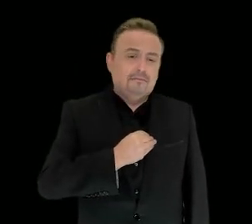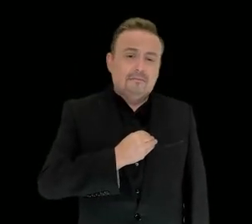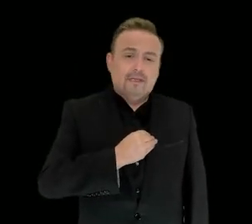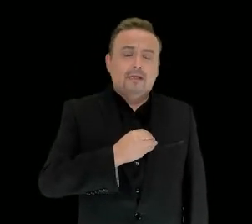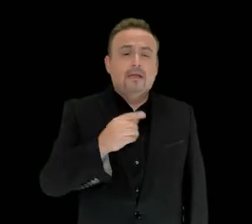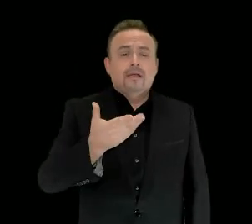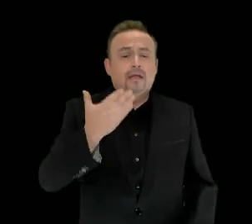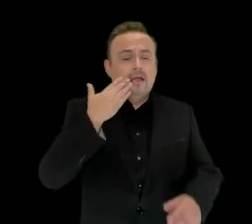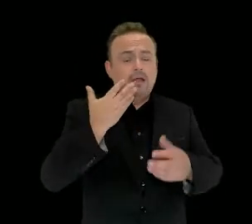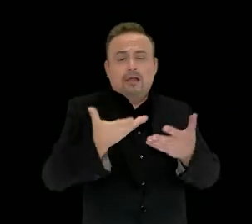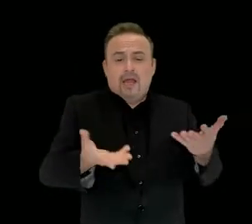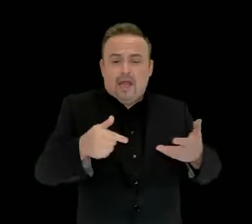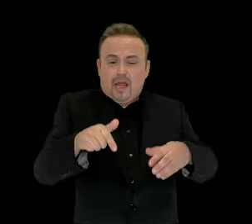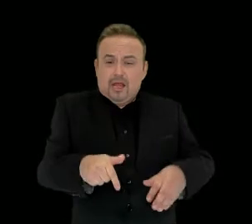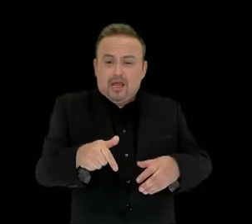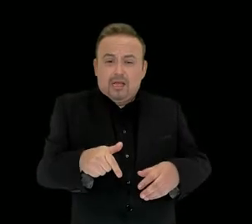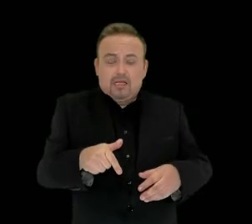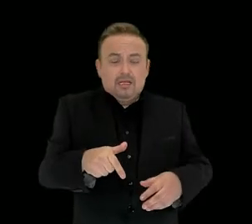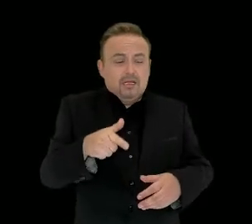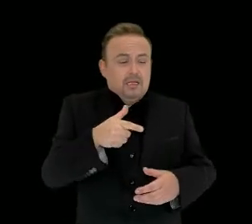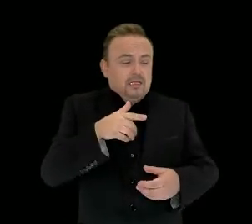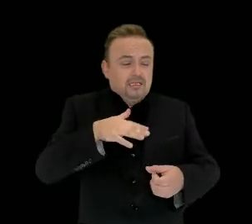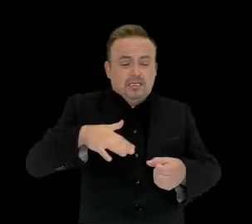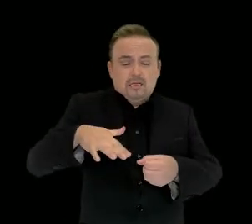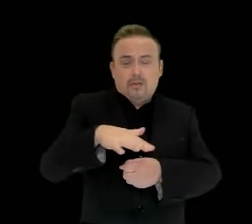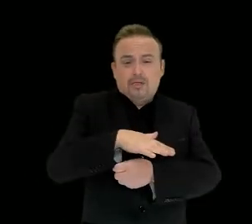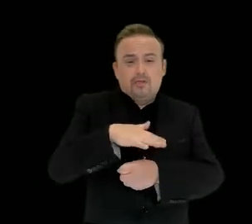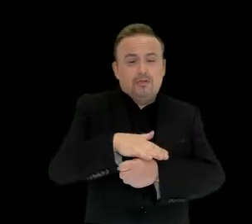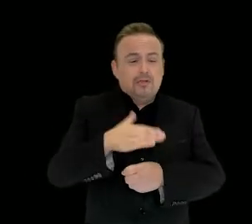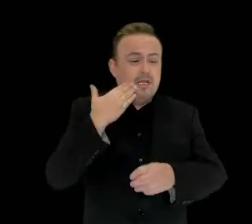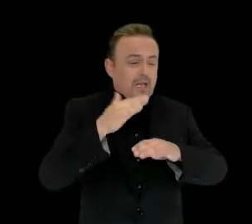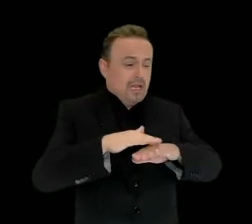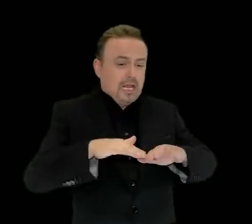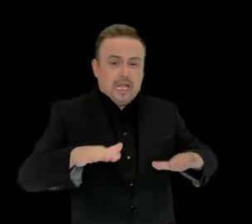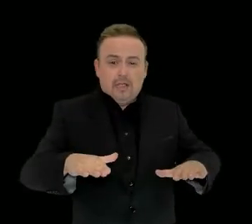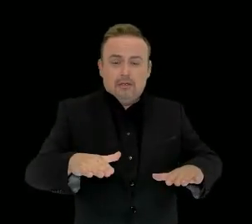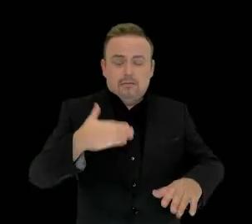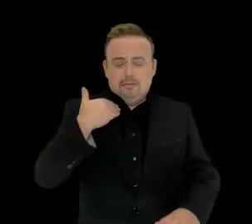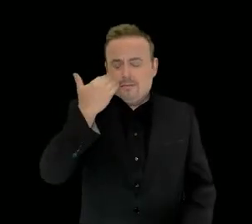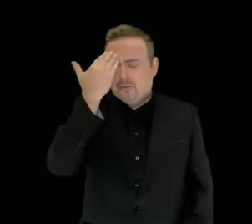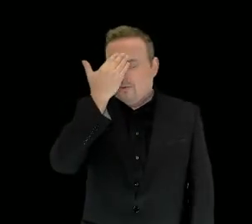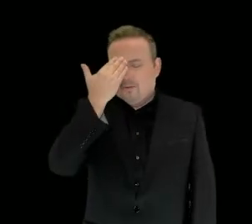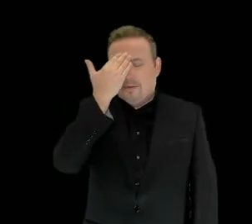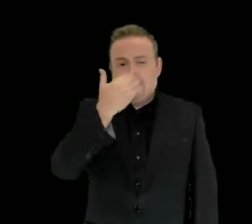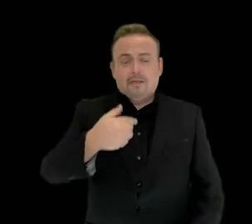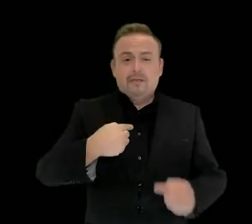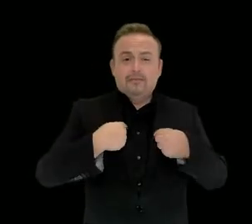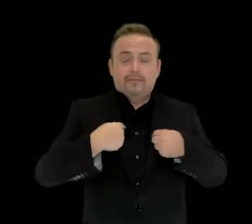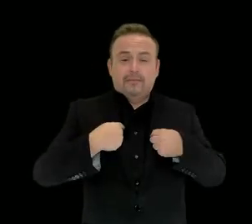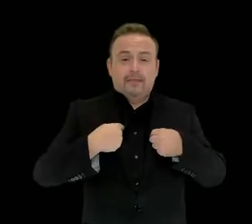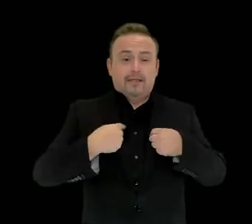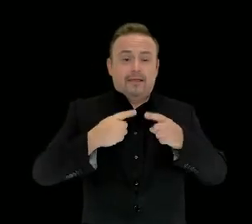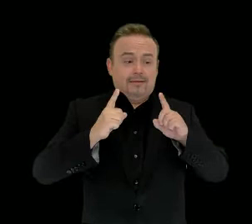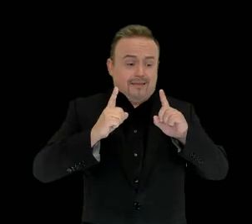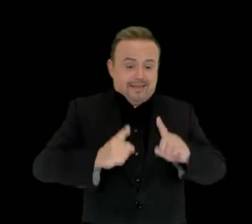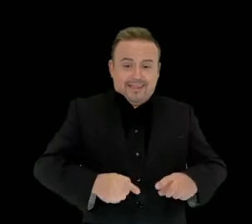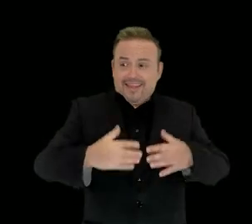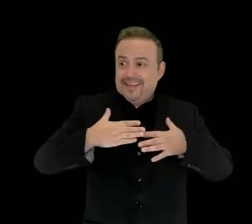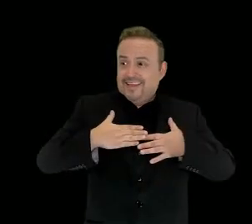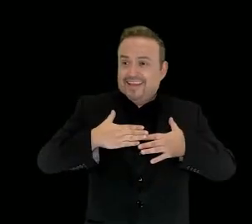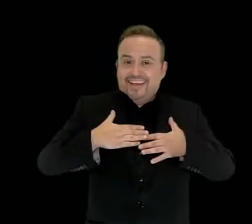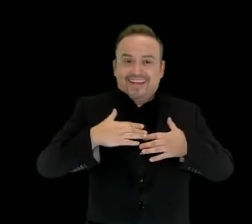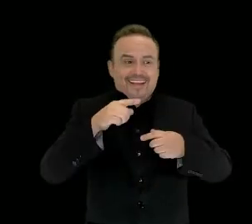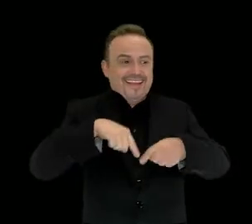Me preocupa mucho lo que está pasando en estos días con los niños. Y aunque yo tenga que hacer reír,